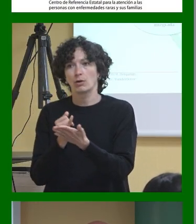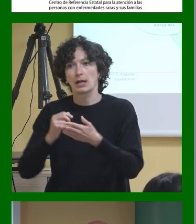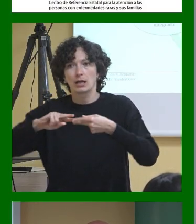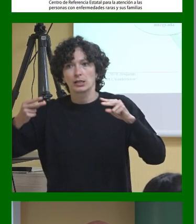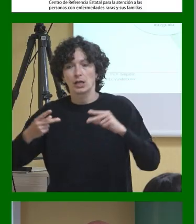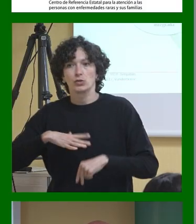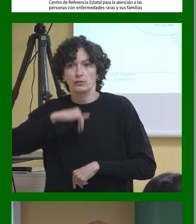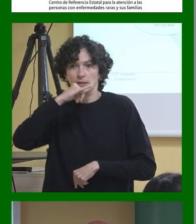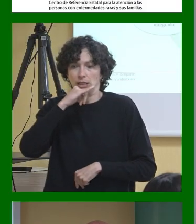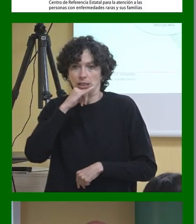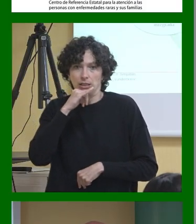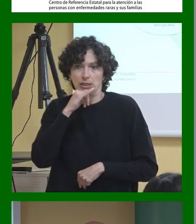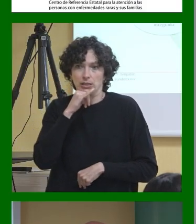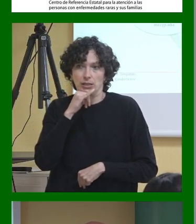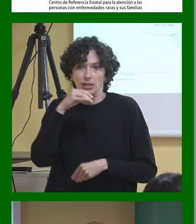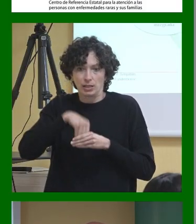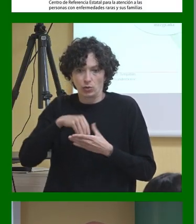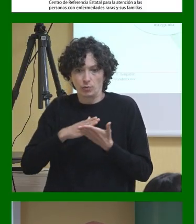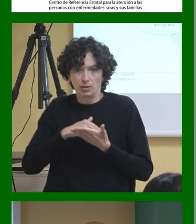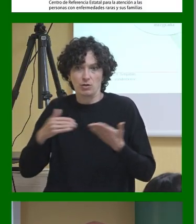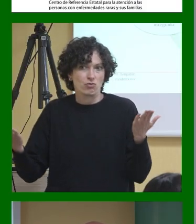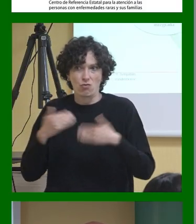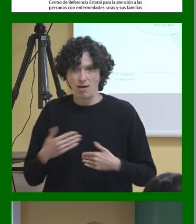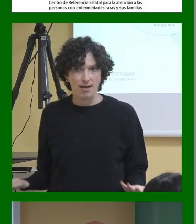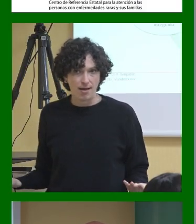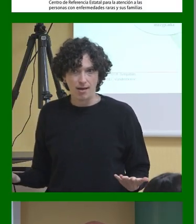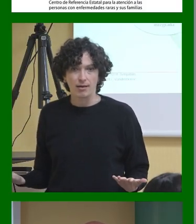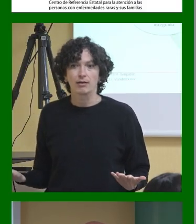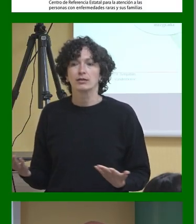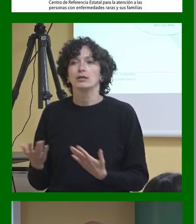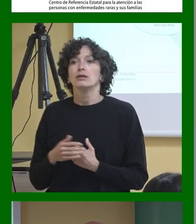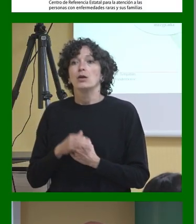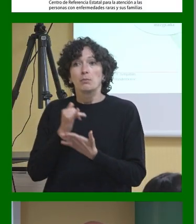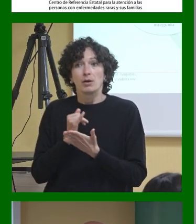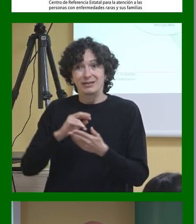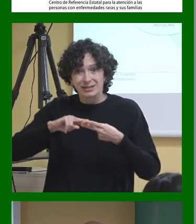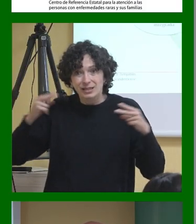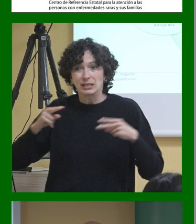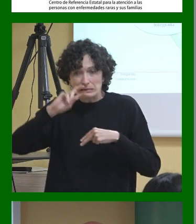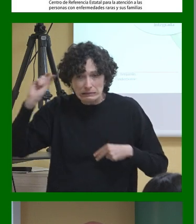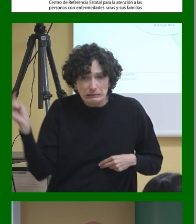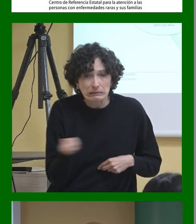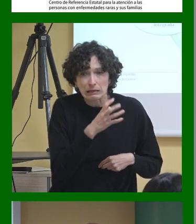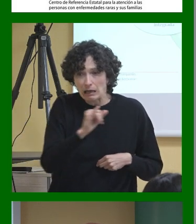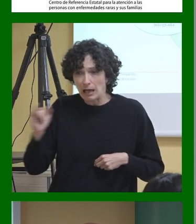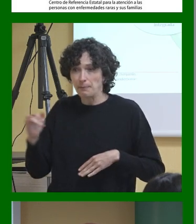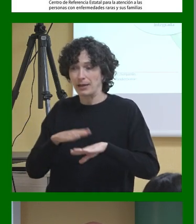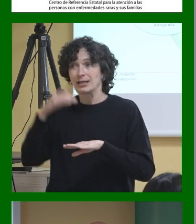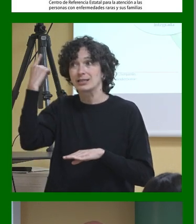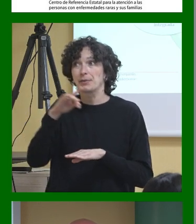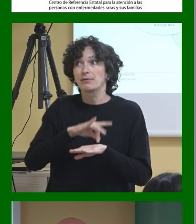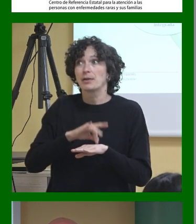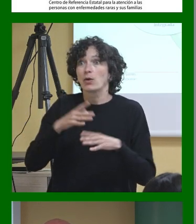genéticas en las comunidades autónomas. Hay mucha variabilidad de pruebas genéticas que determinen cuál es la enfermedad, porque estas